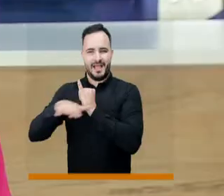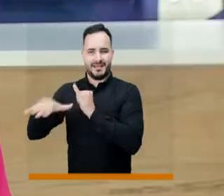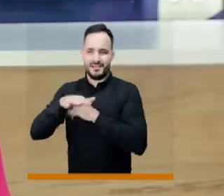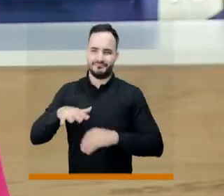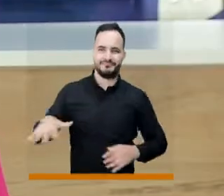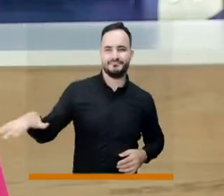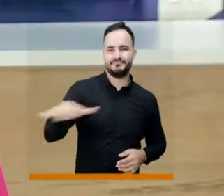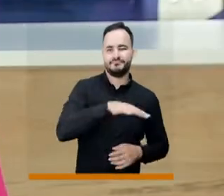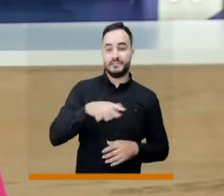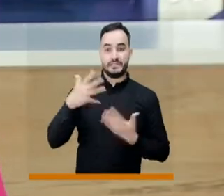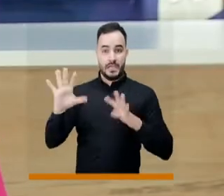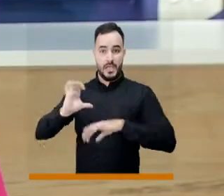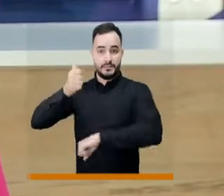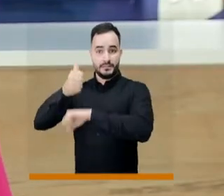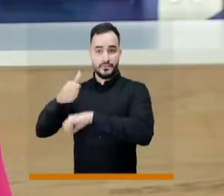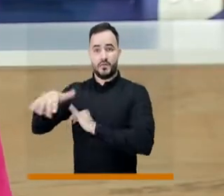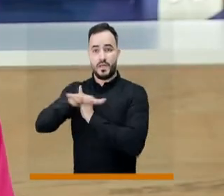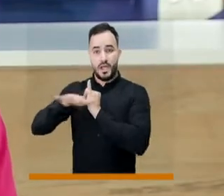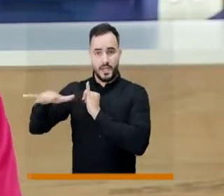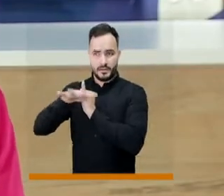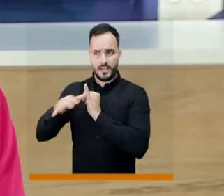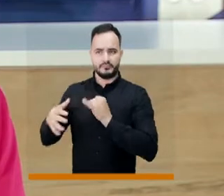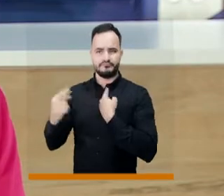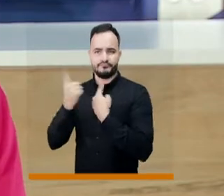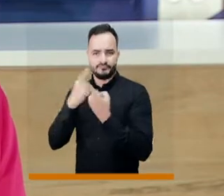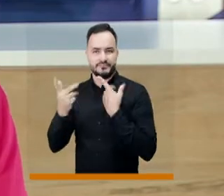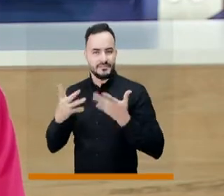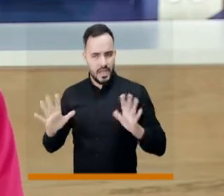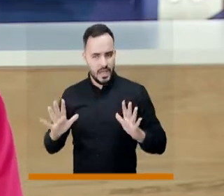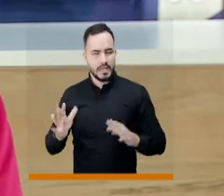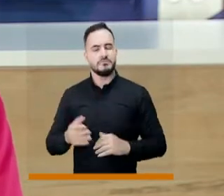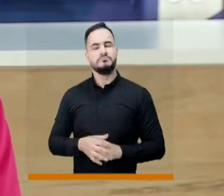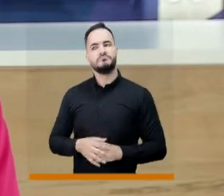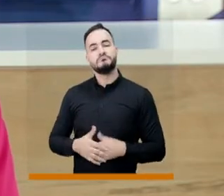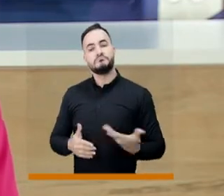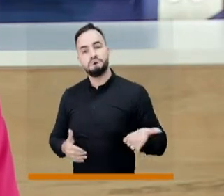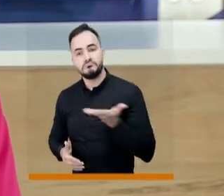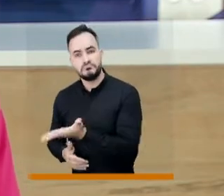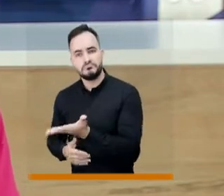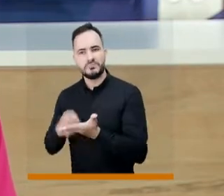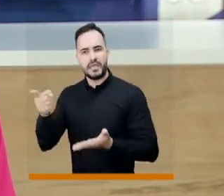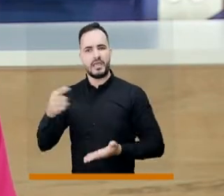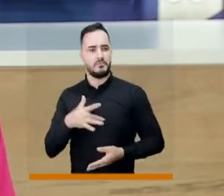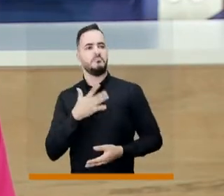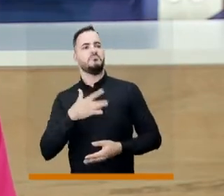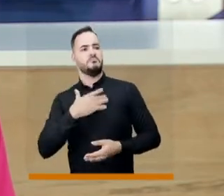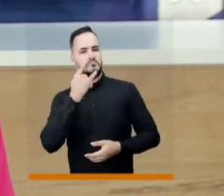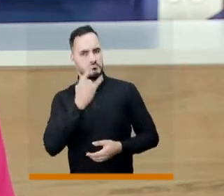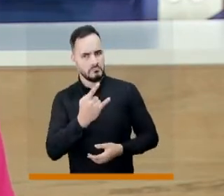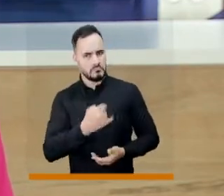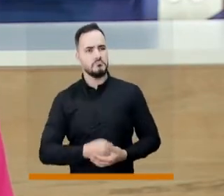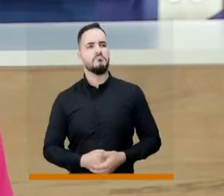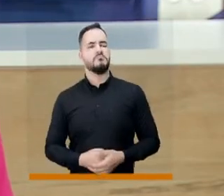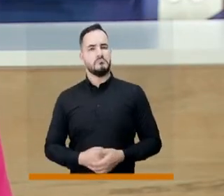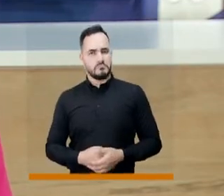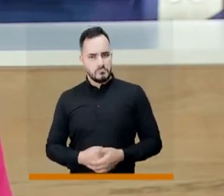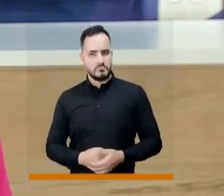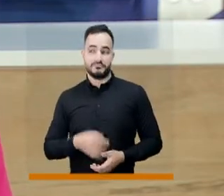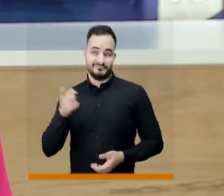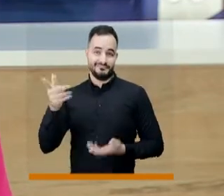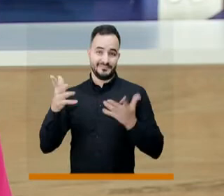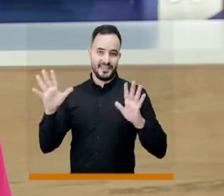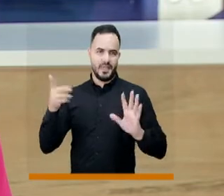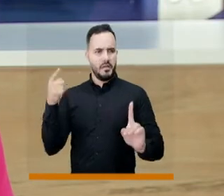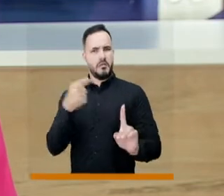seguir y que está dentro de mis objetivos es convertir este acuerdo en acuerdo metropolitano. Ya inclusive yo tuve oportunidad de hablar con el director del